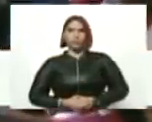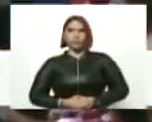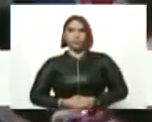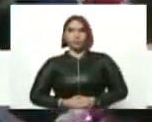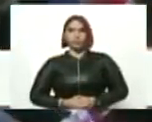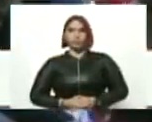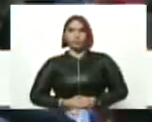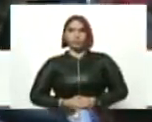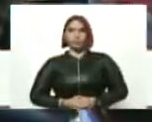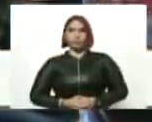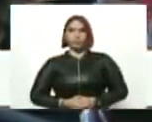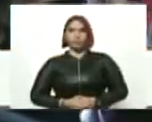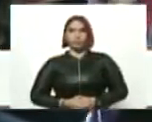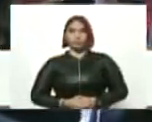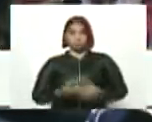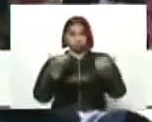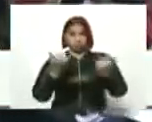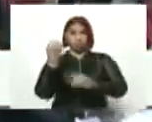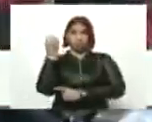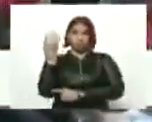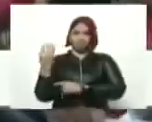de esta plenaria.